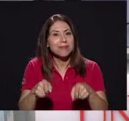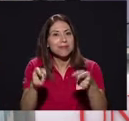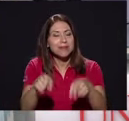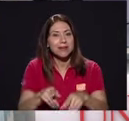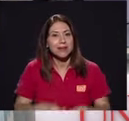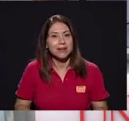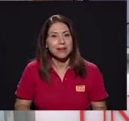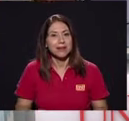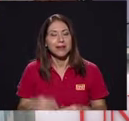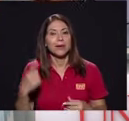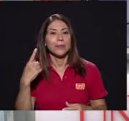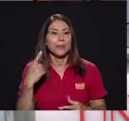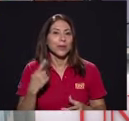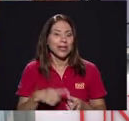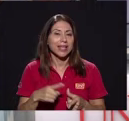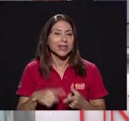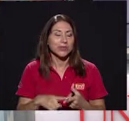yo estoy